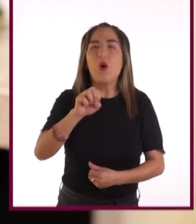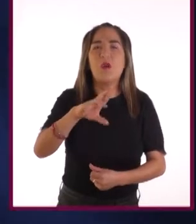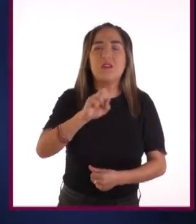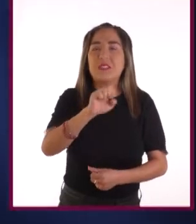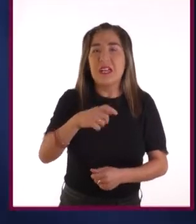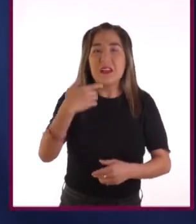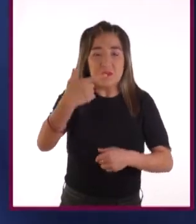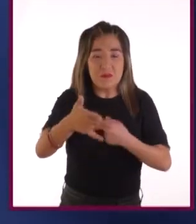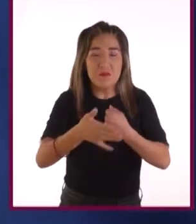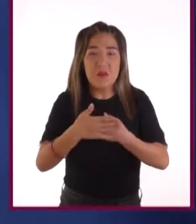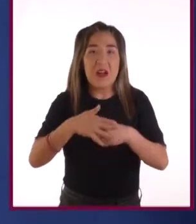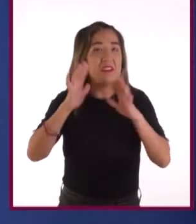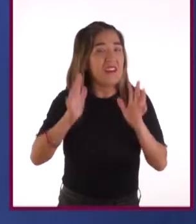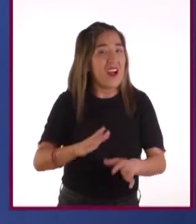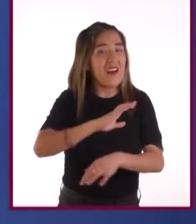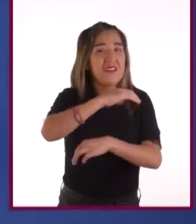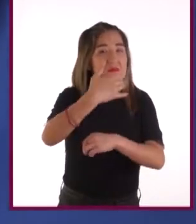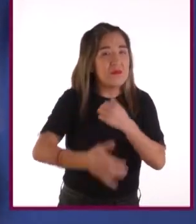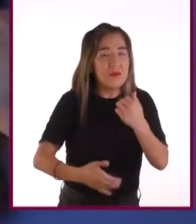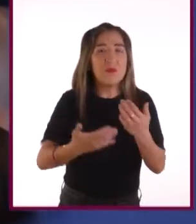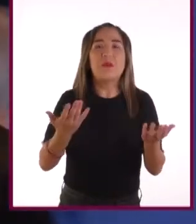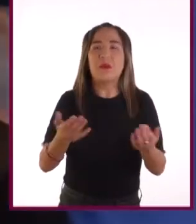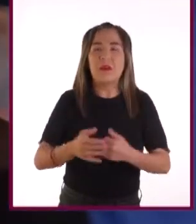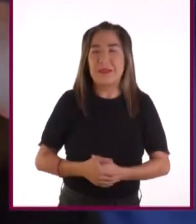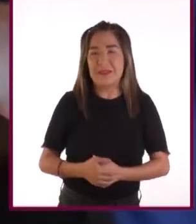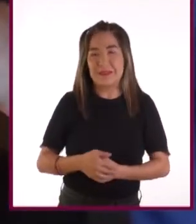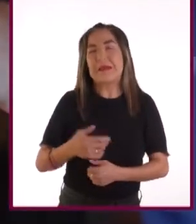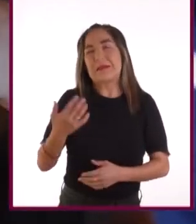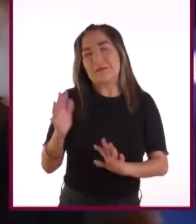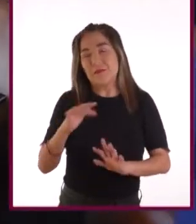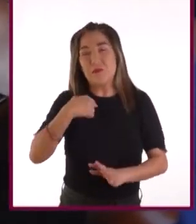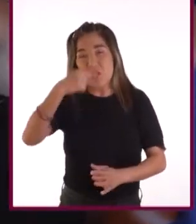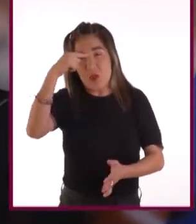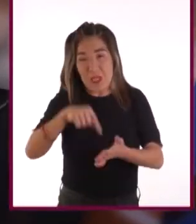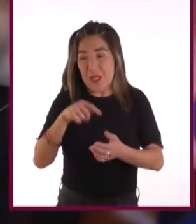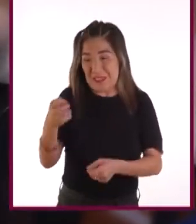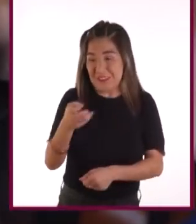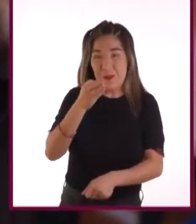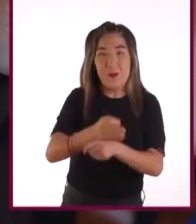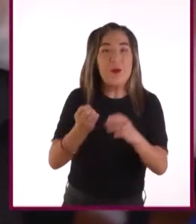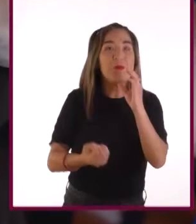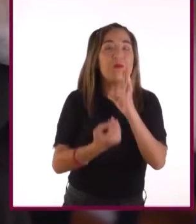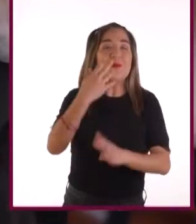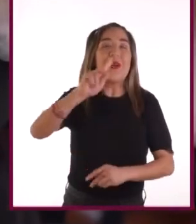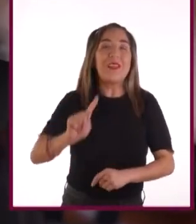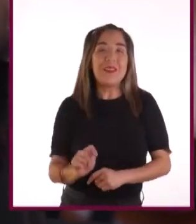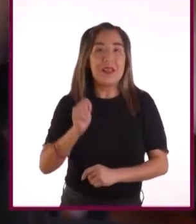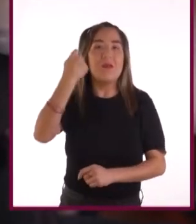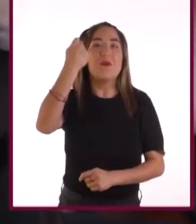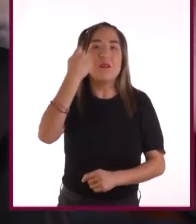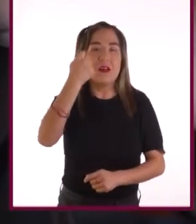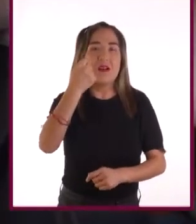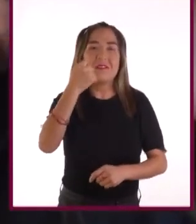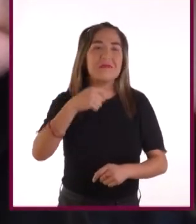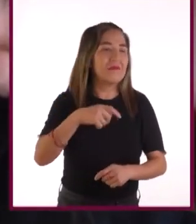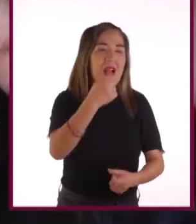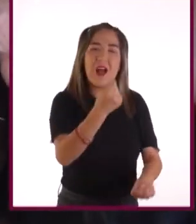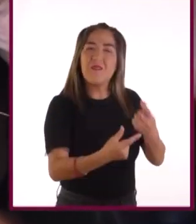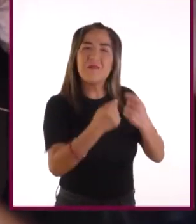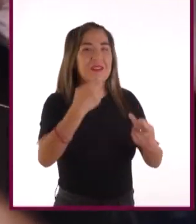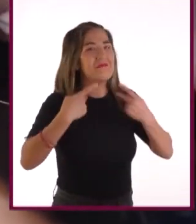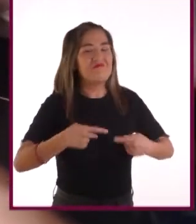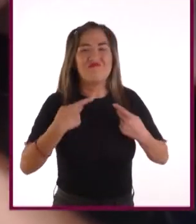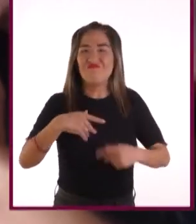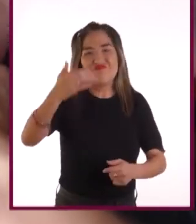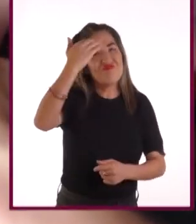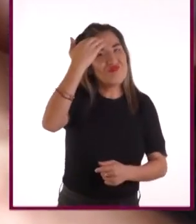Morse? Mira, yo creo que ahora con el desarrollo de las tecnologías, pues mucha gente no conoce el código Morse, ¿no? O